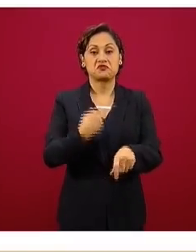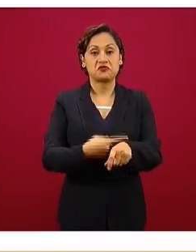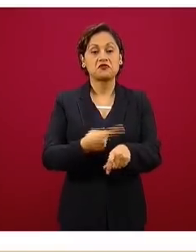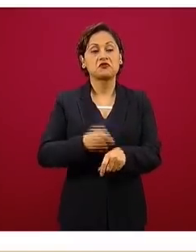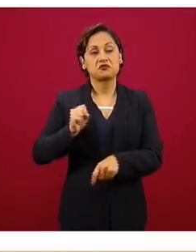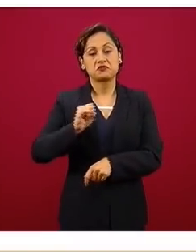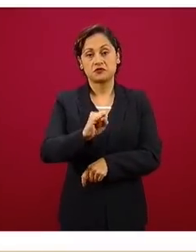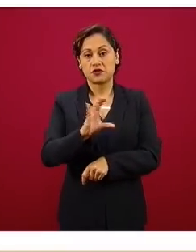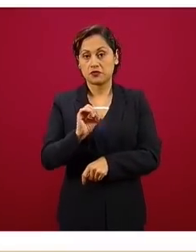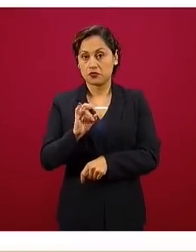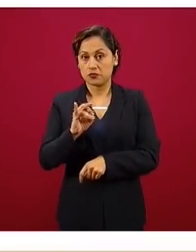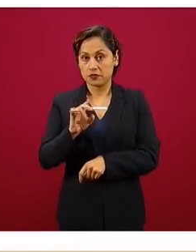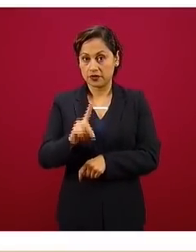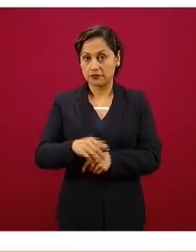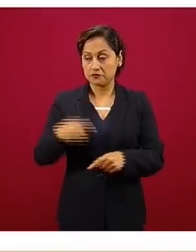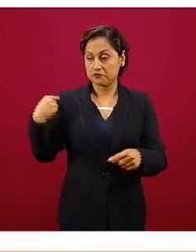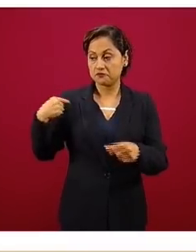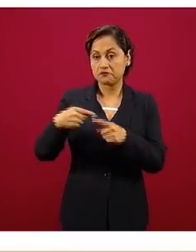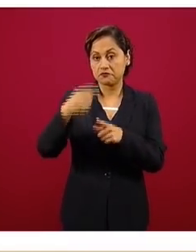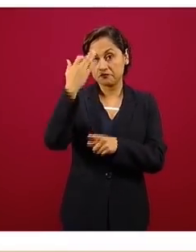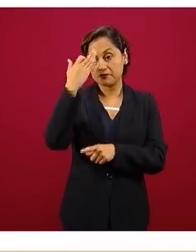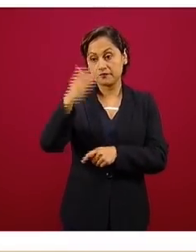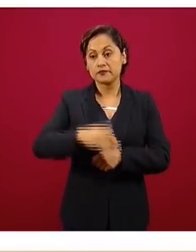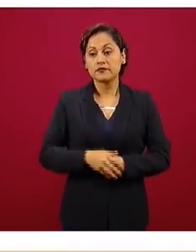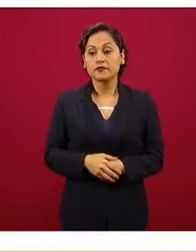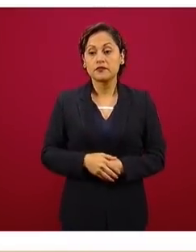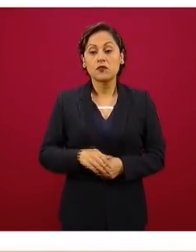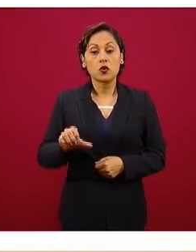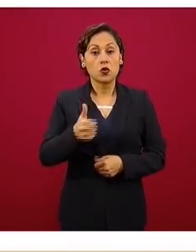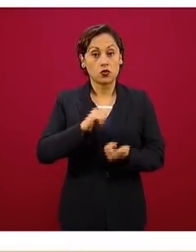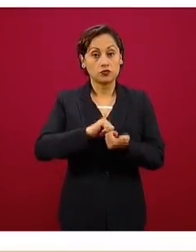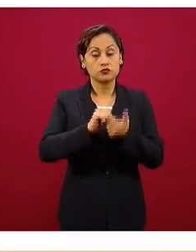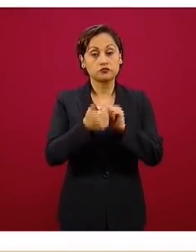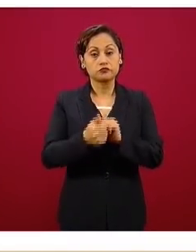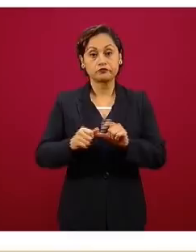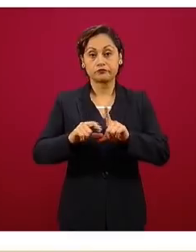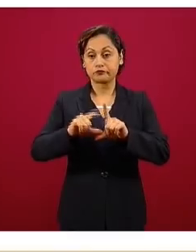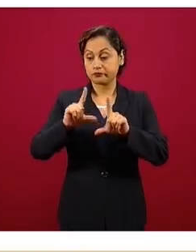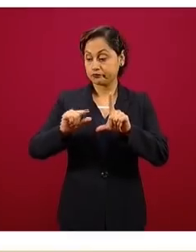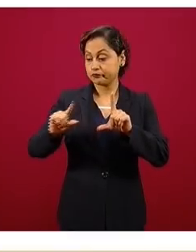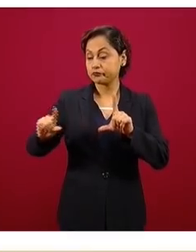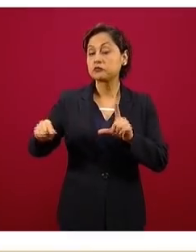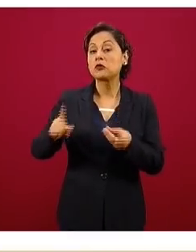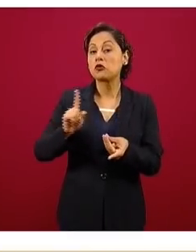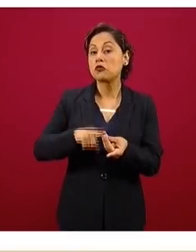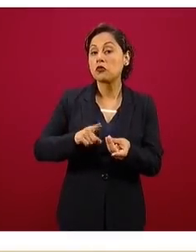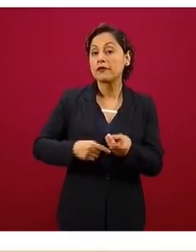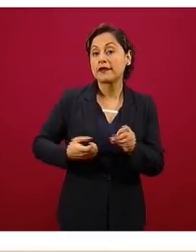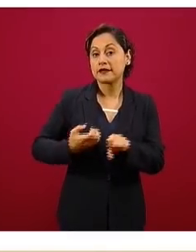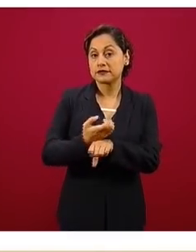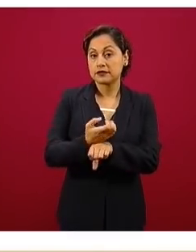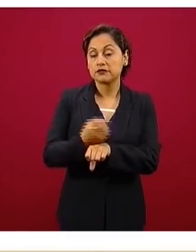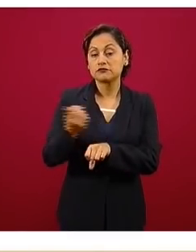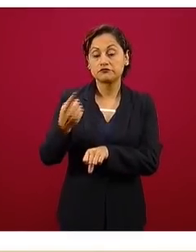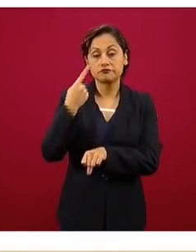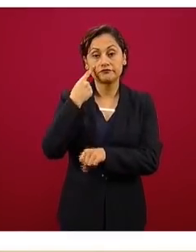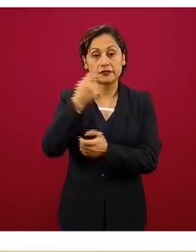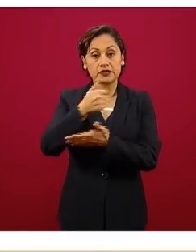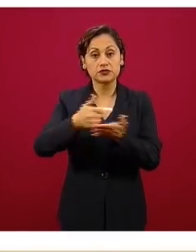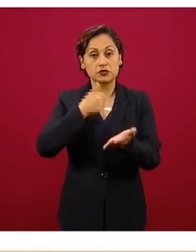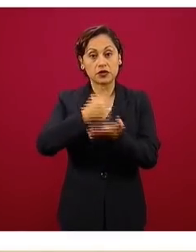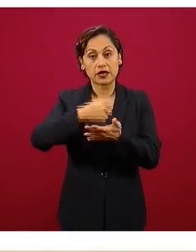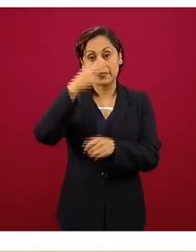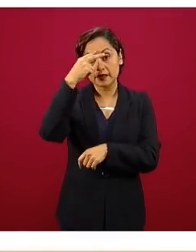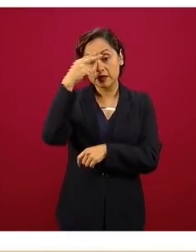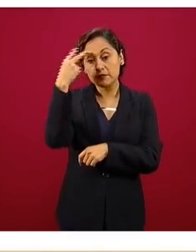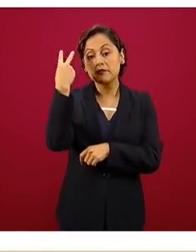meses. En la siguiente diapositiva podemos ver la distribución por entidad federativa, con la zona metropolitana del Valle de México casi